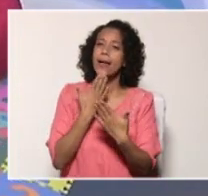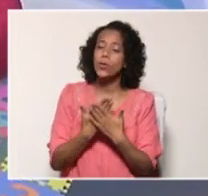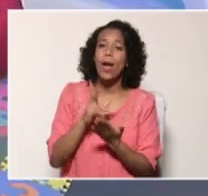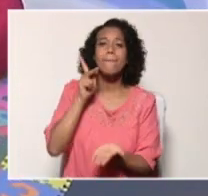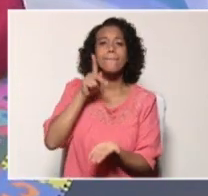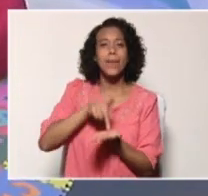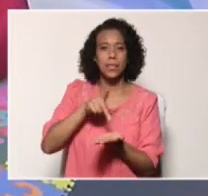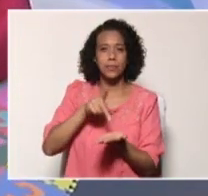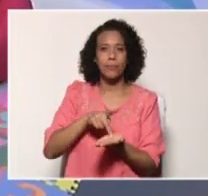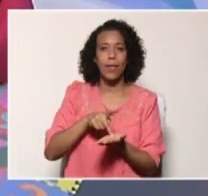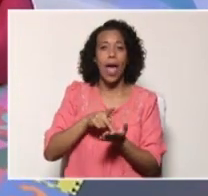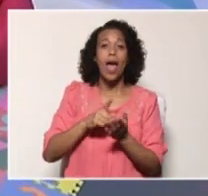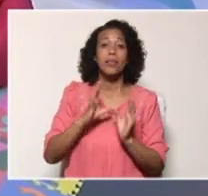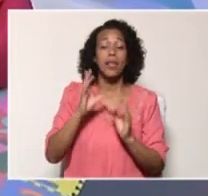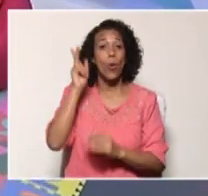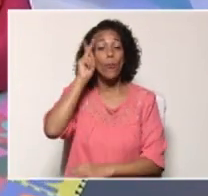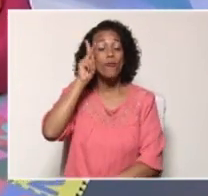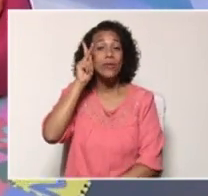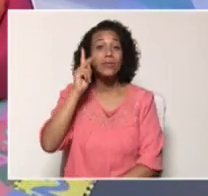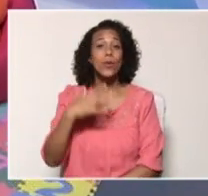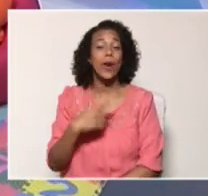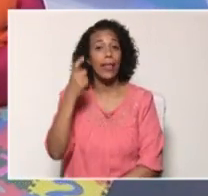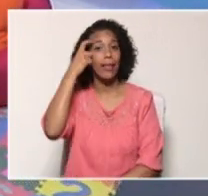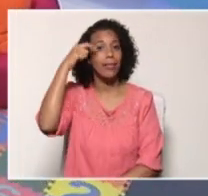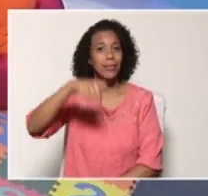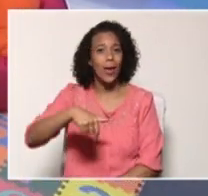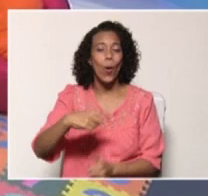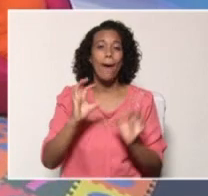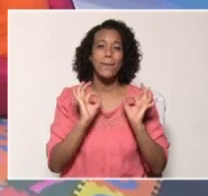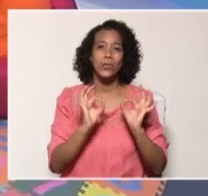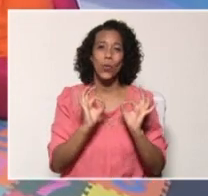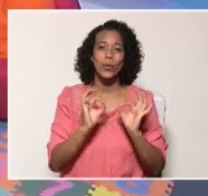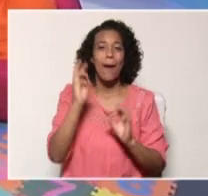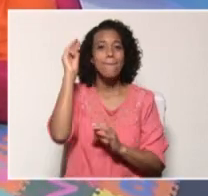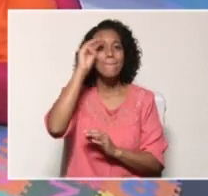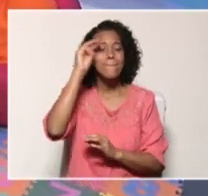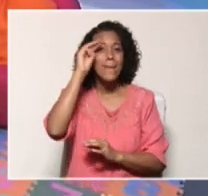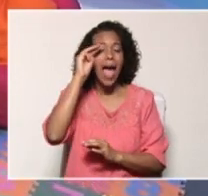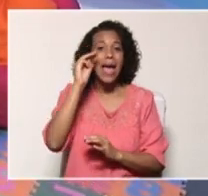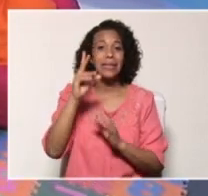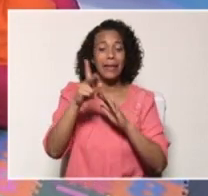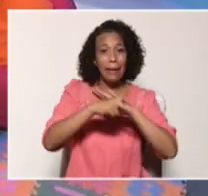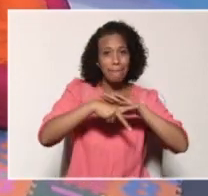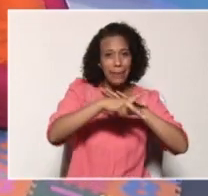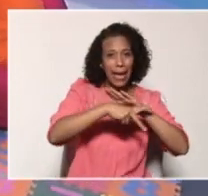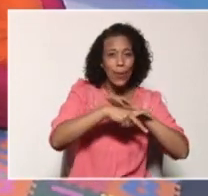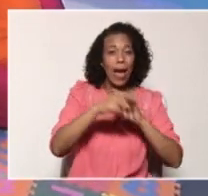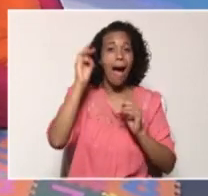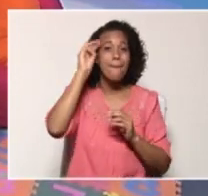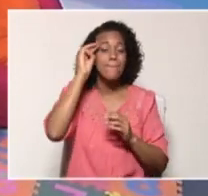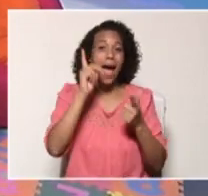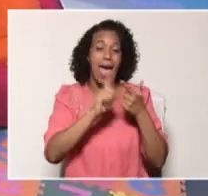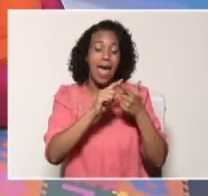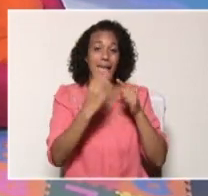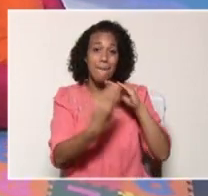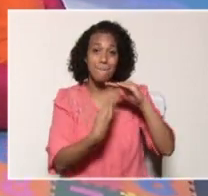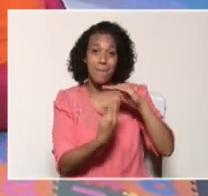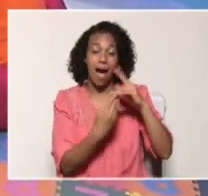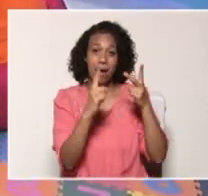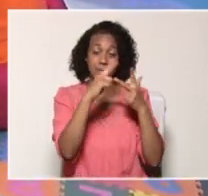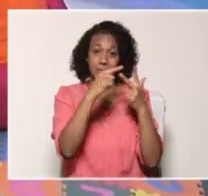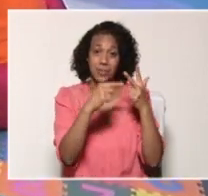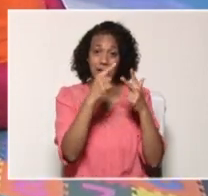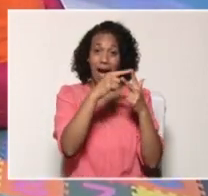la participación de nuestras profesoras el día de hoy, especialmente a nuestra maestra Esther Cabrera, a la maestra Inés Tapia,